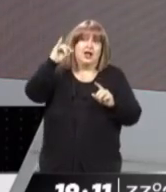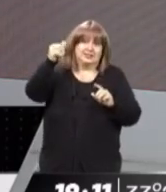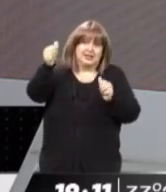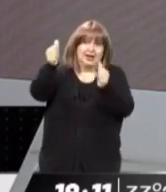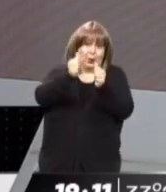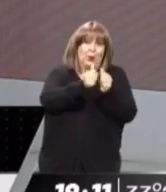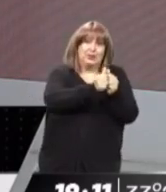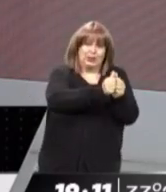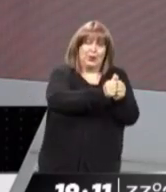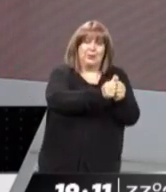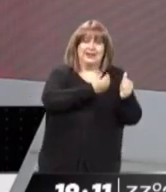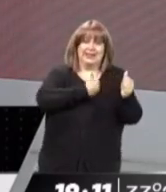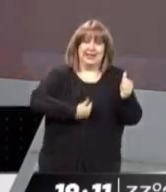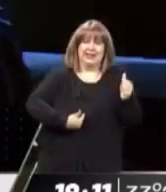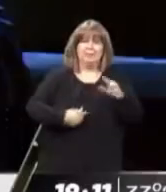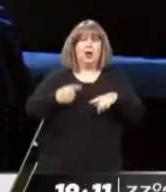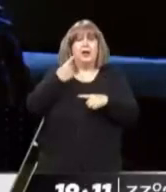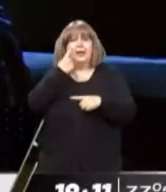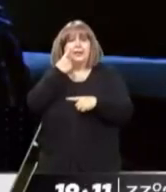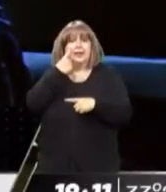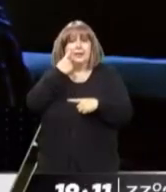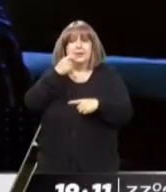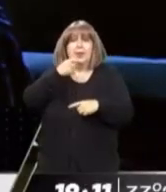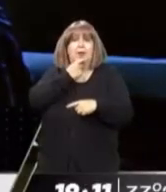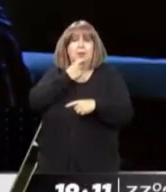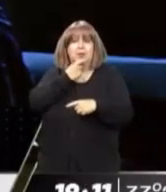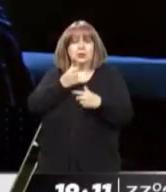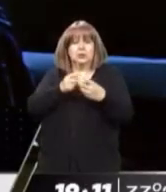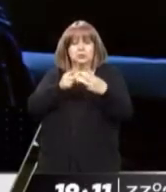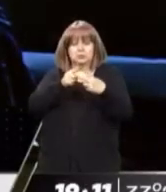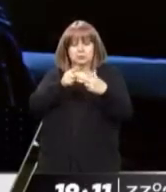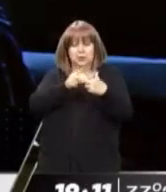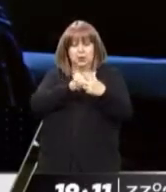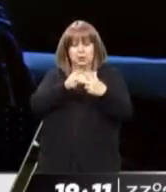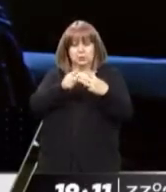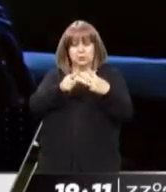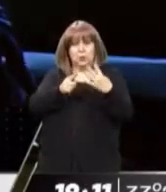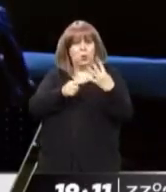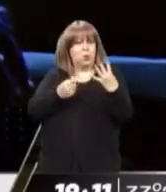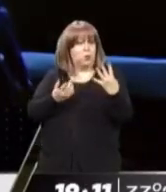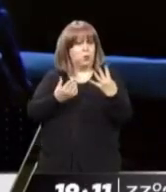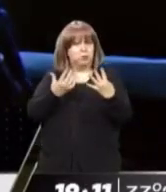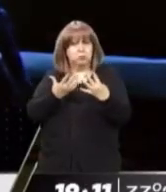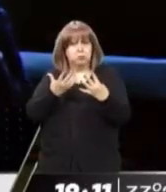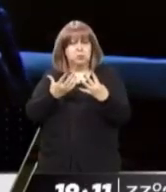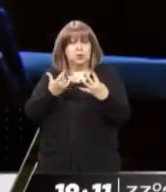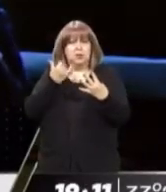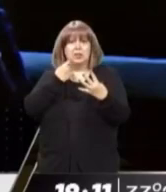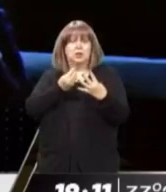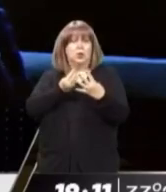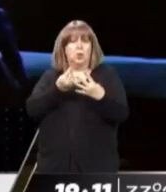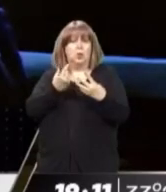del equipo de Alberto Fernández, los intendentes que participaron no tuvieron conceptos, ni siquiera evaluaron de mala